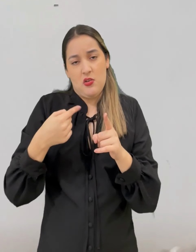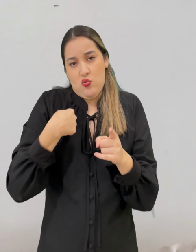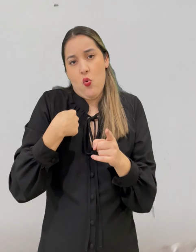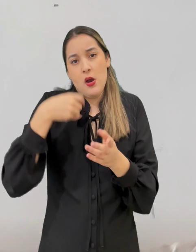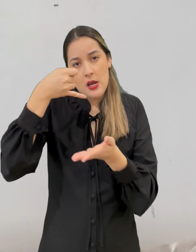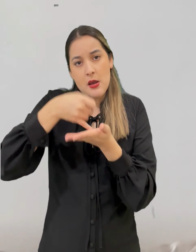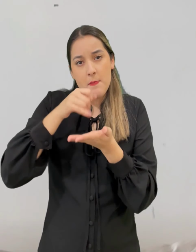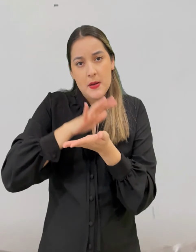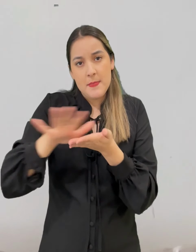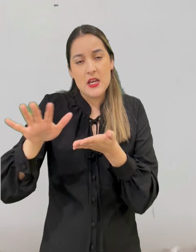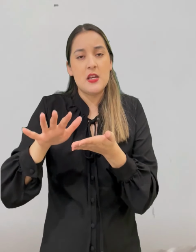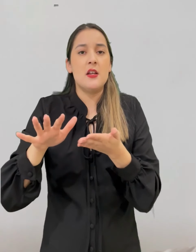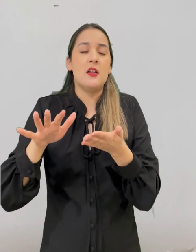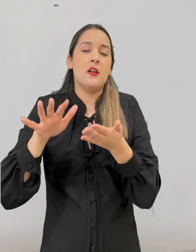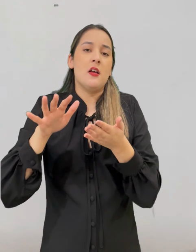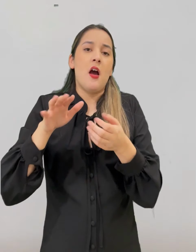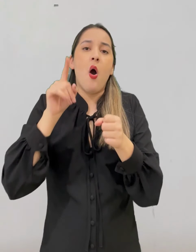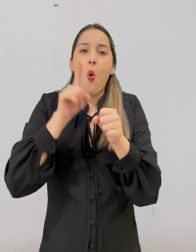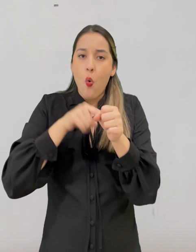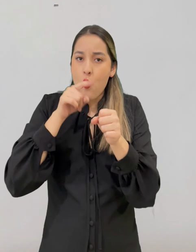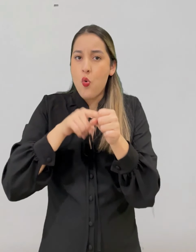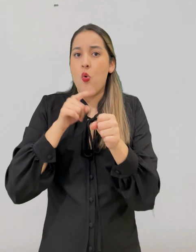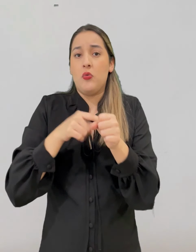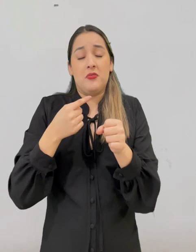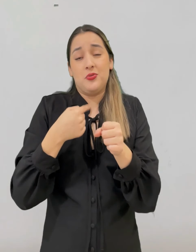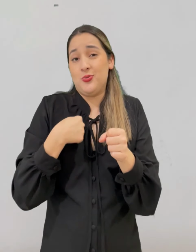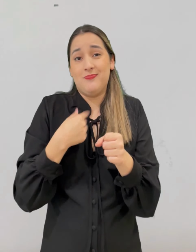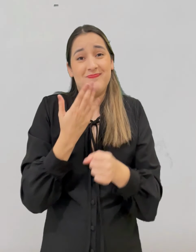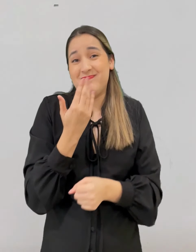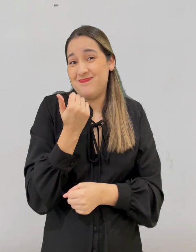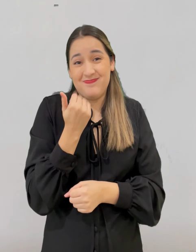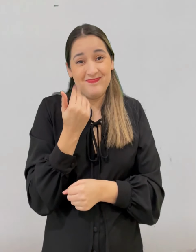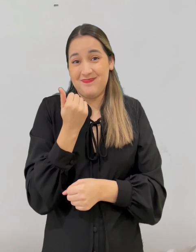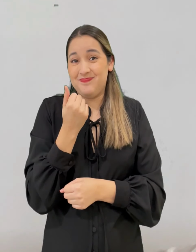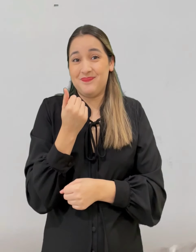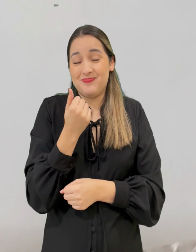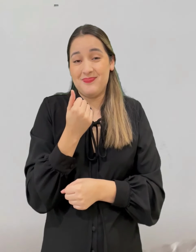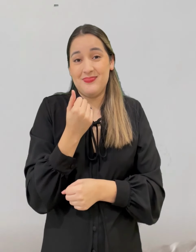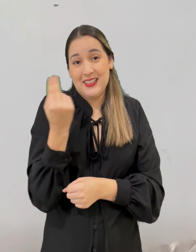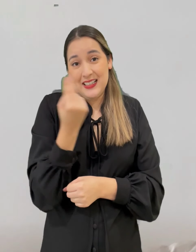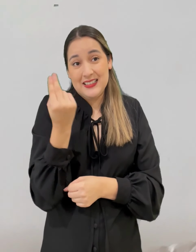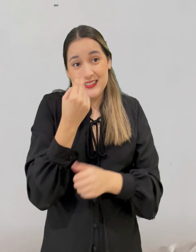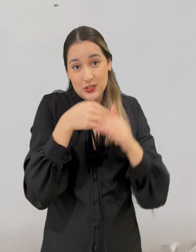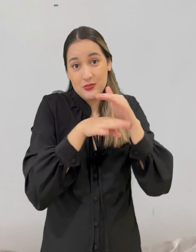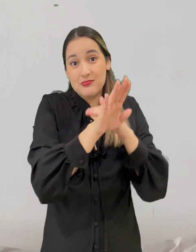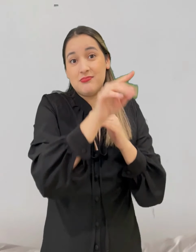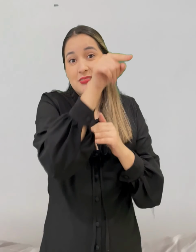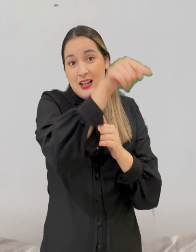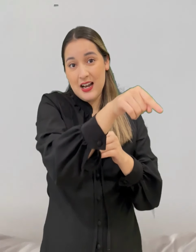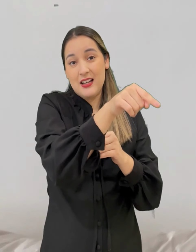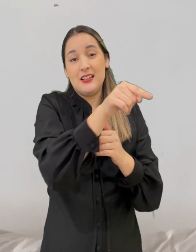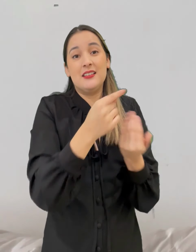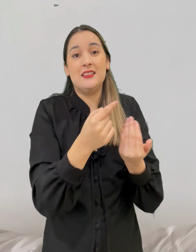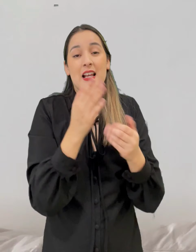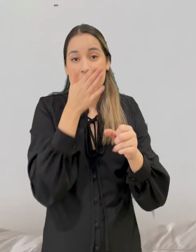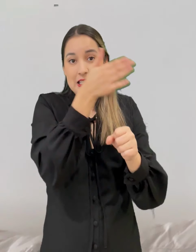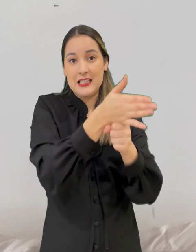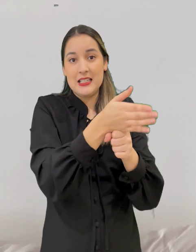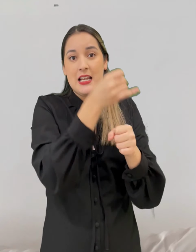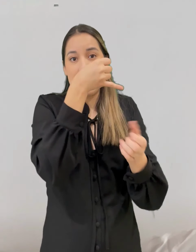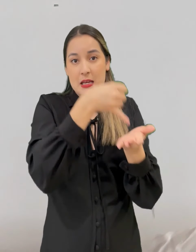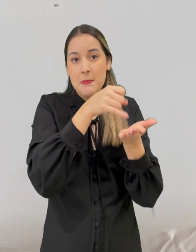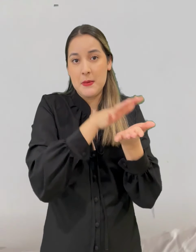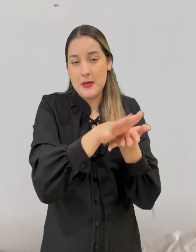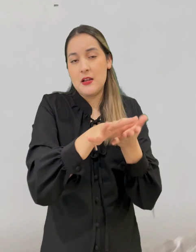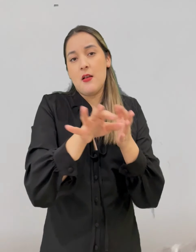e ir a imprimirlas a color ya no tengo impresora color y que más que más y para poder trabajar esa